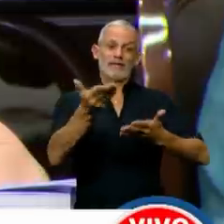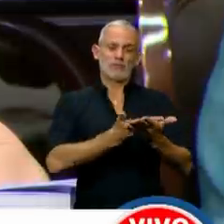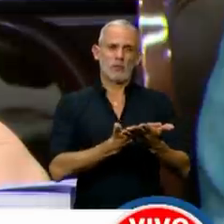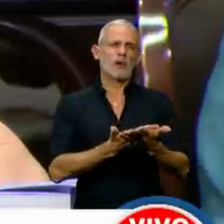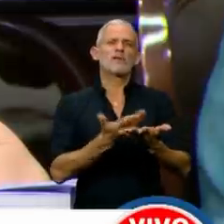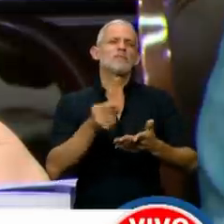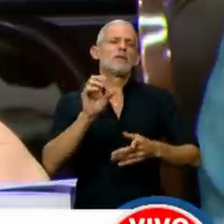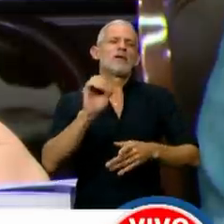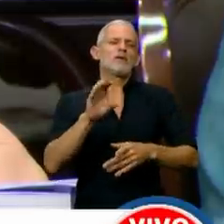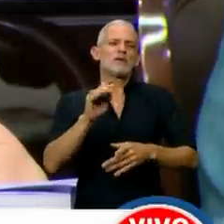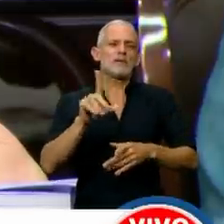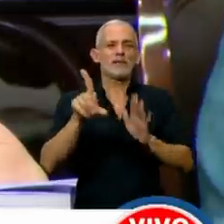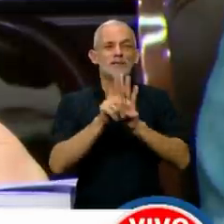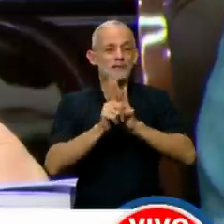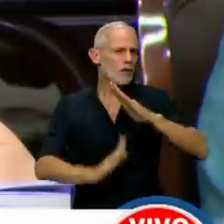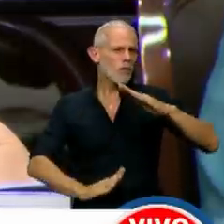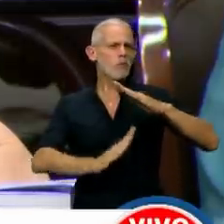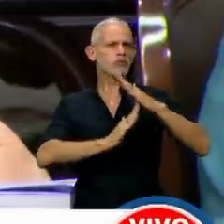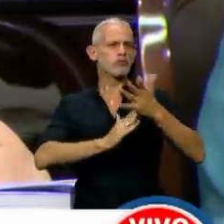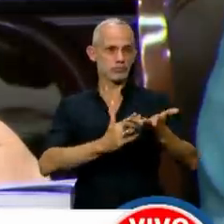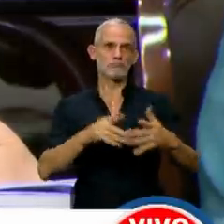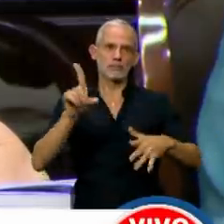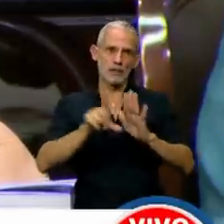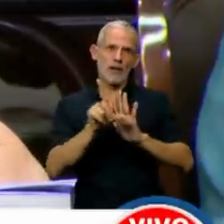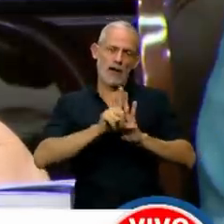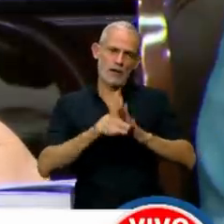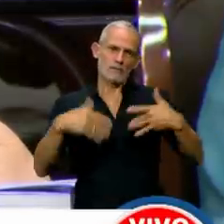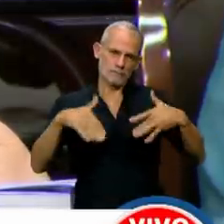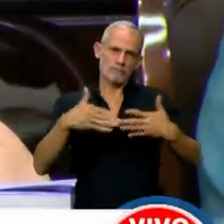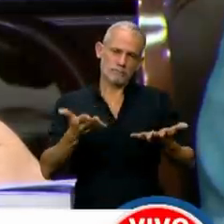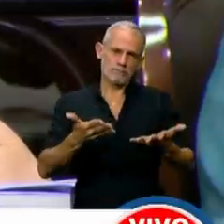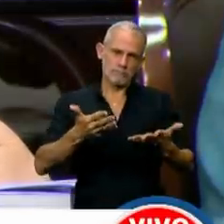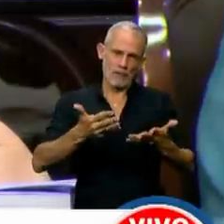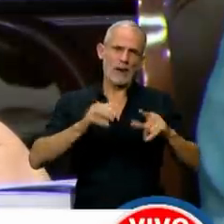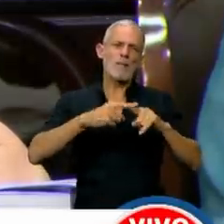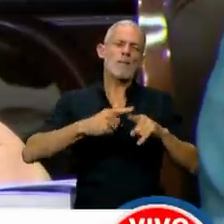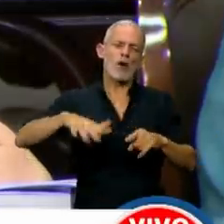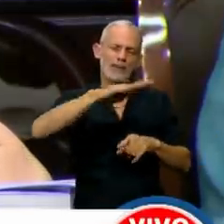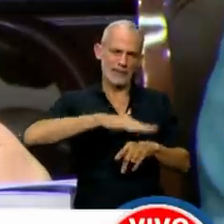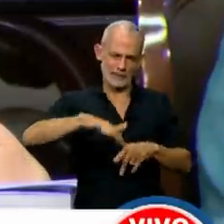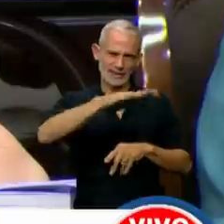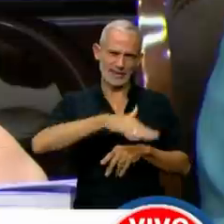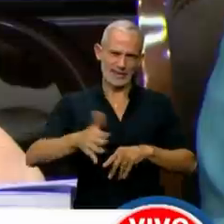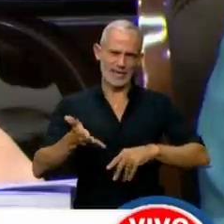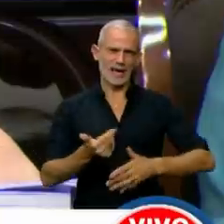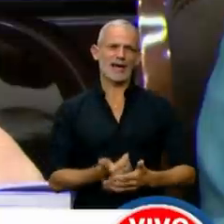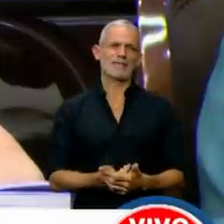le suele llamar la ley de leyes es una ley central para la política que